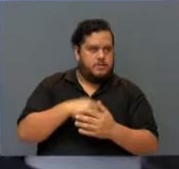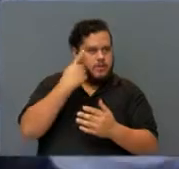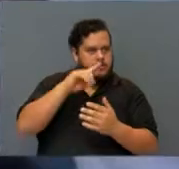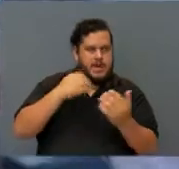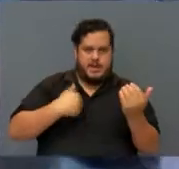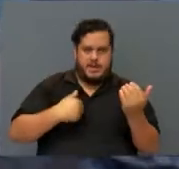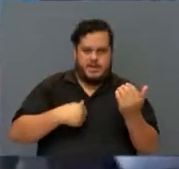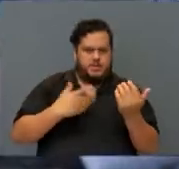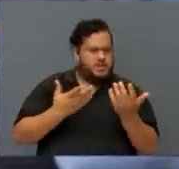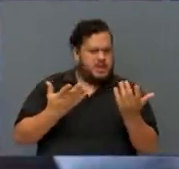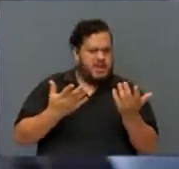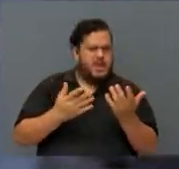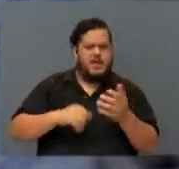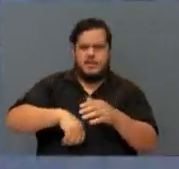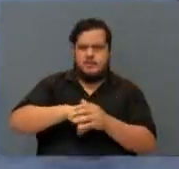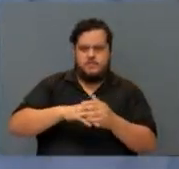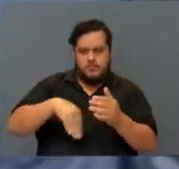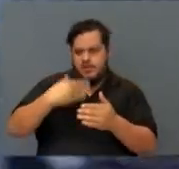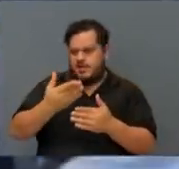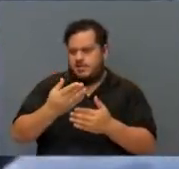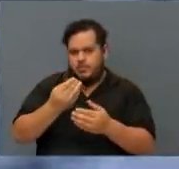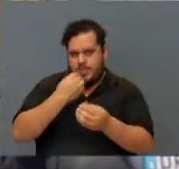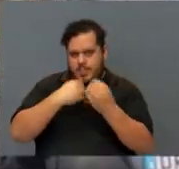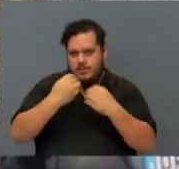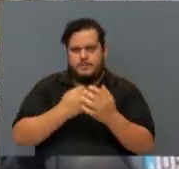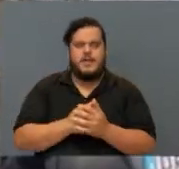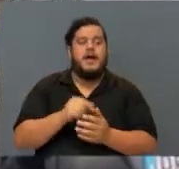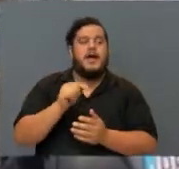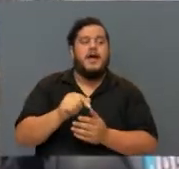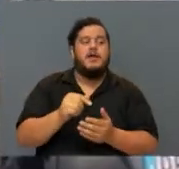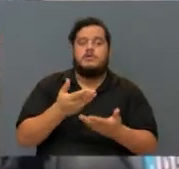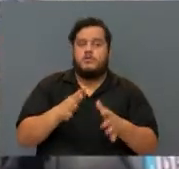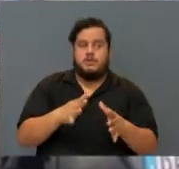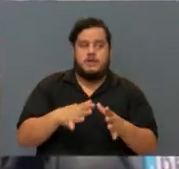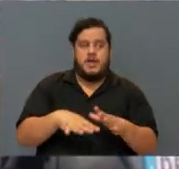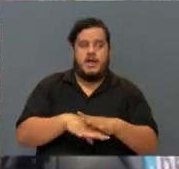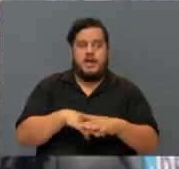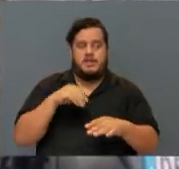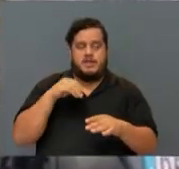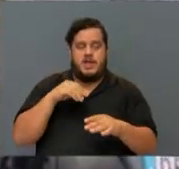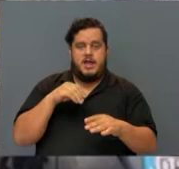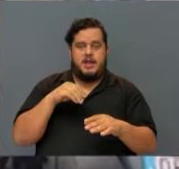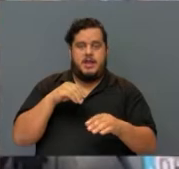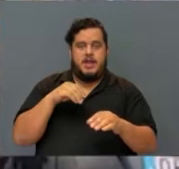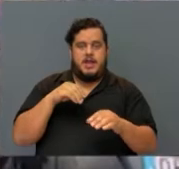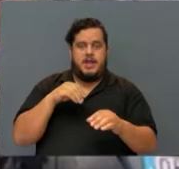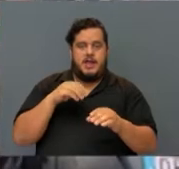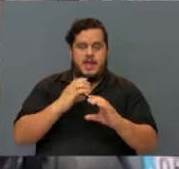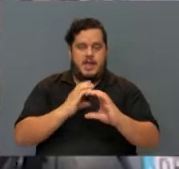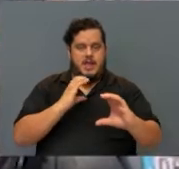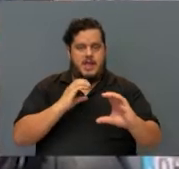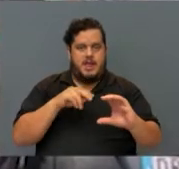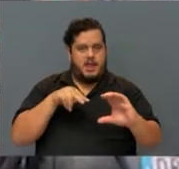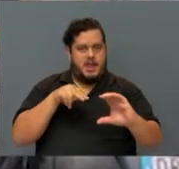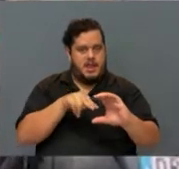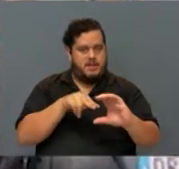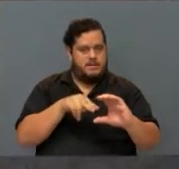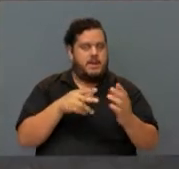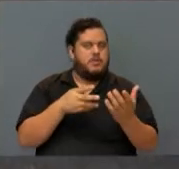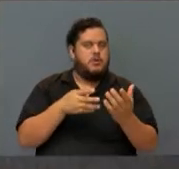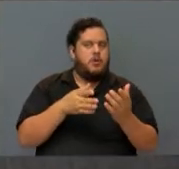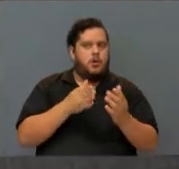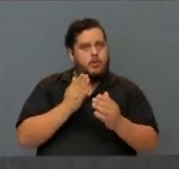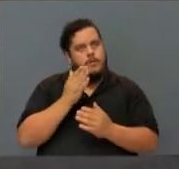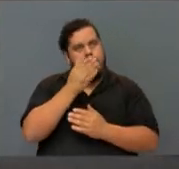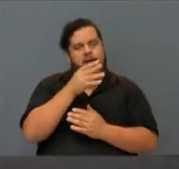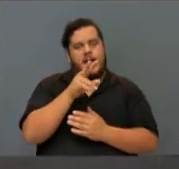hasta el fútbol y después hasta la comida aquí es cuando ya sale el féretro rumbo a bellavista que es el lugar donde está